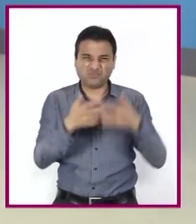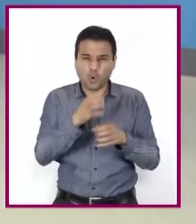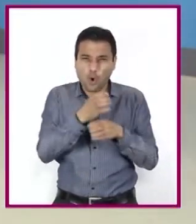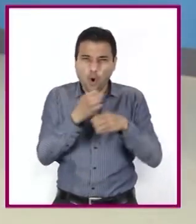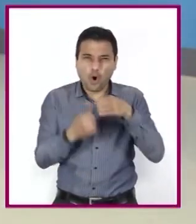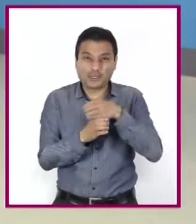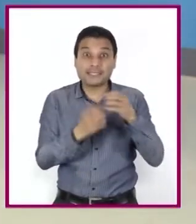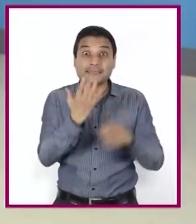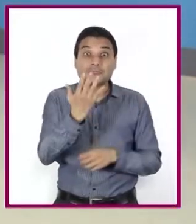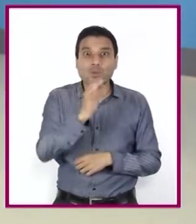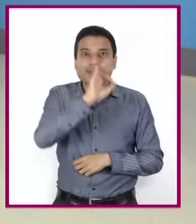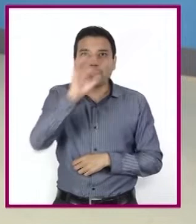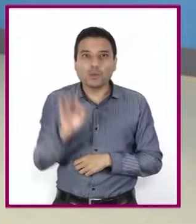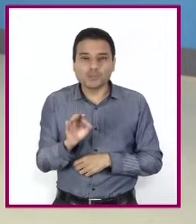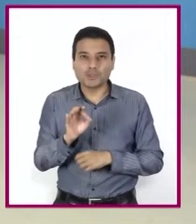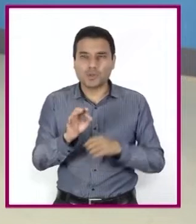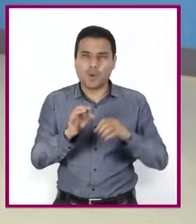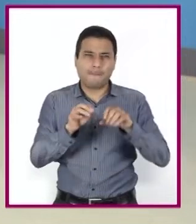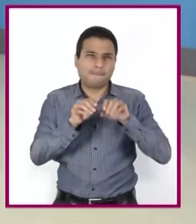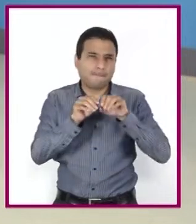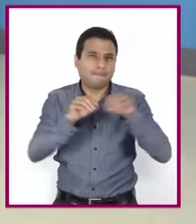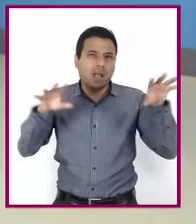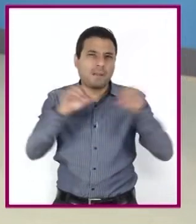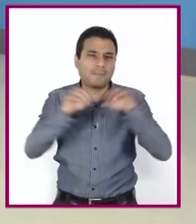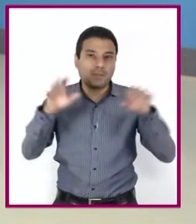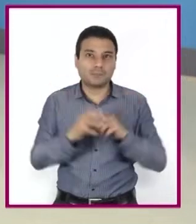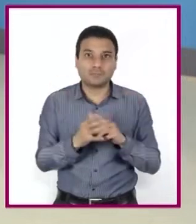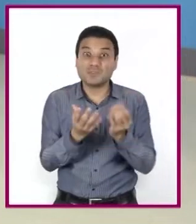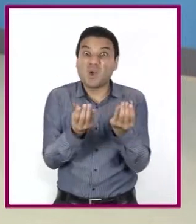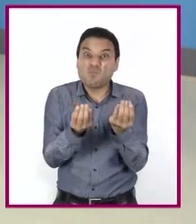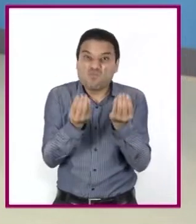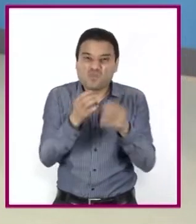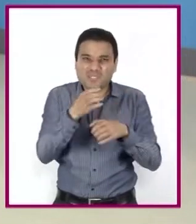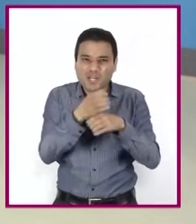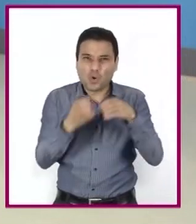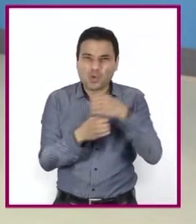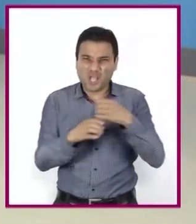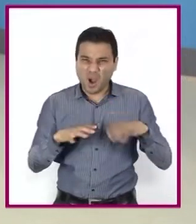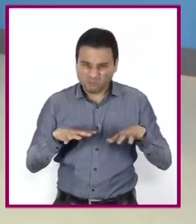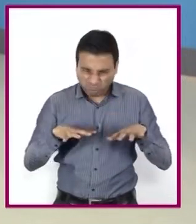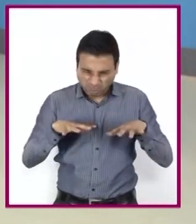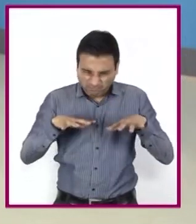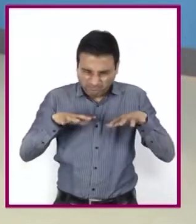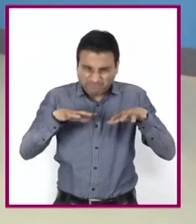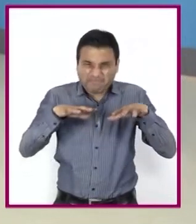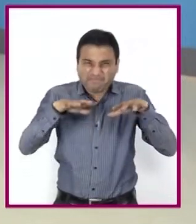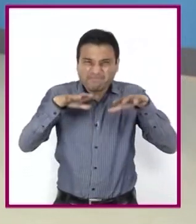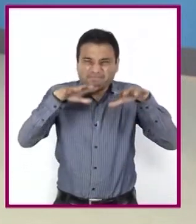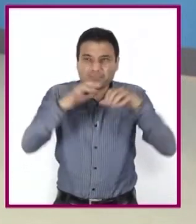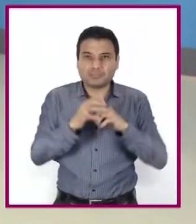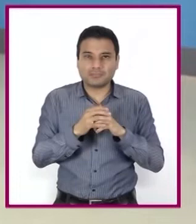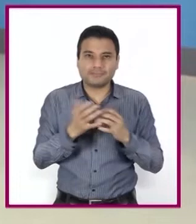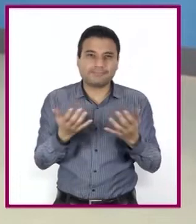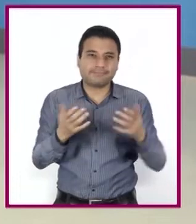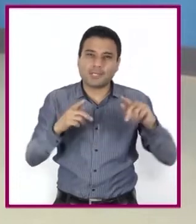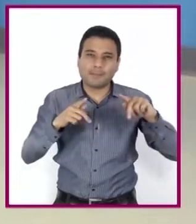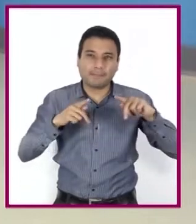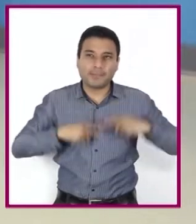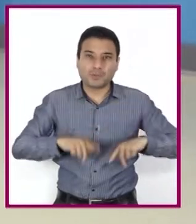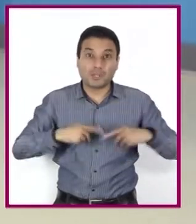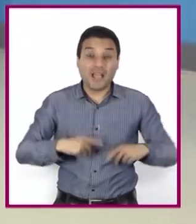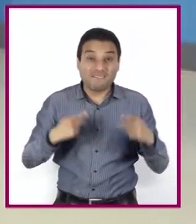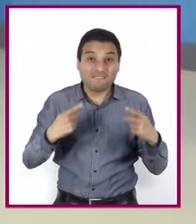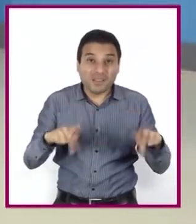Esto ocasionó lo que conocemos como sobreproducción, cuando se producen más cosas de las que se pueden vender o